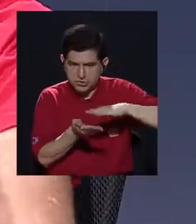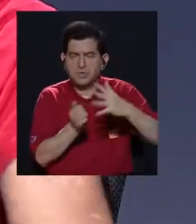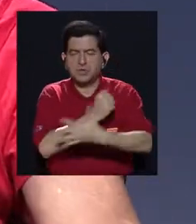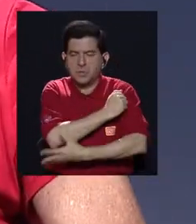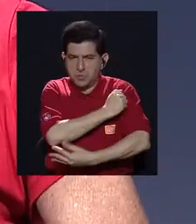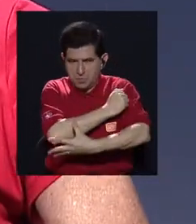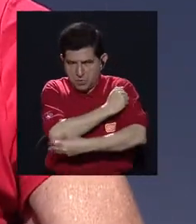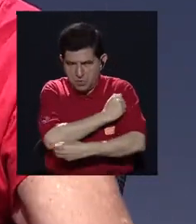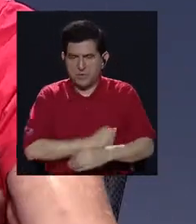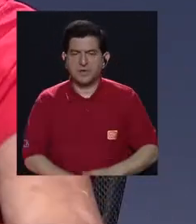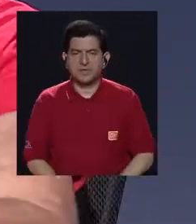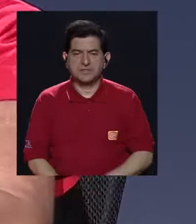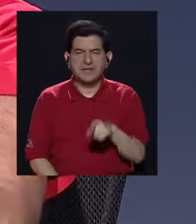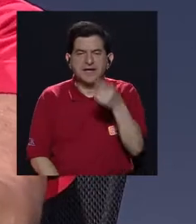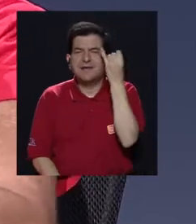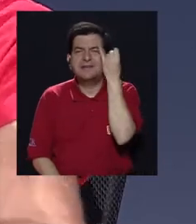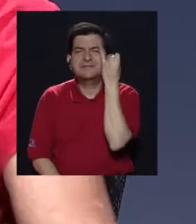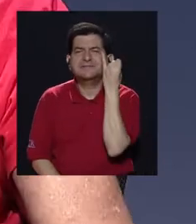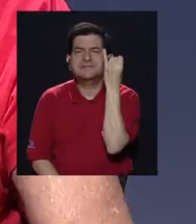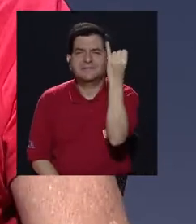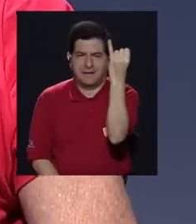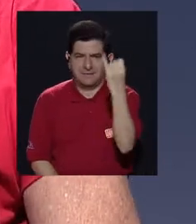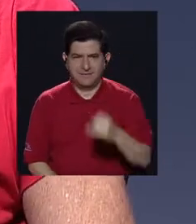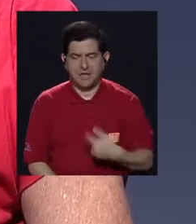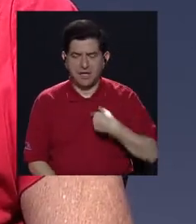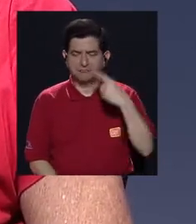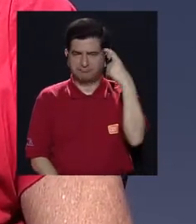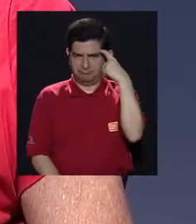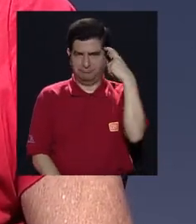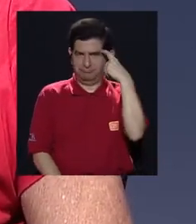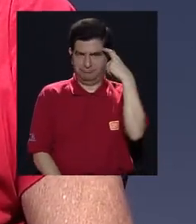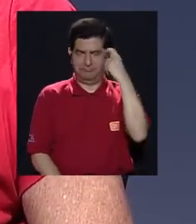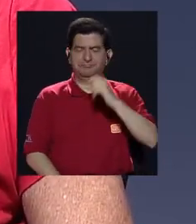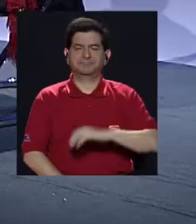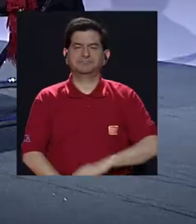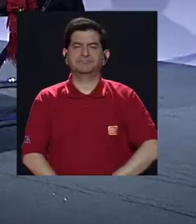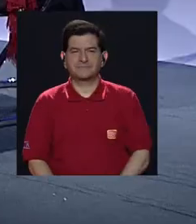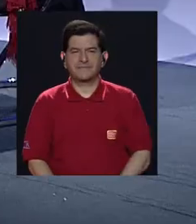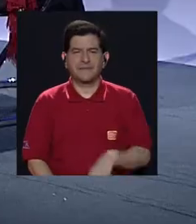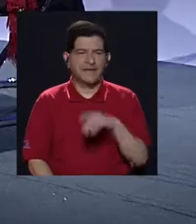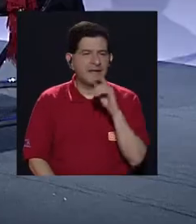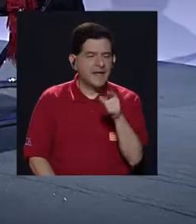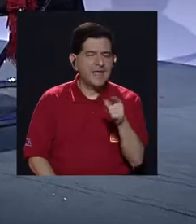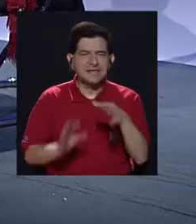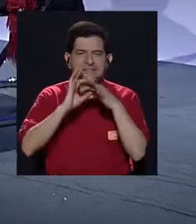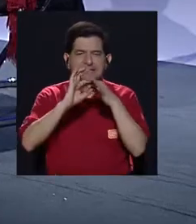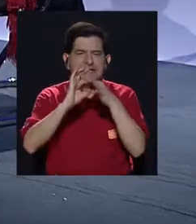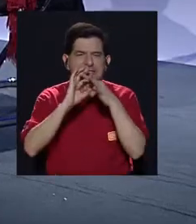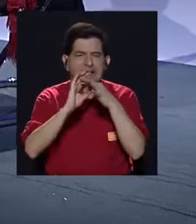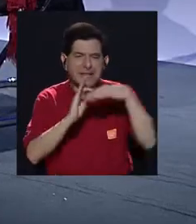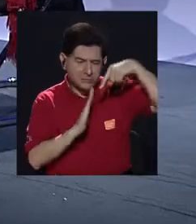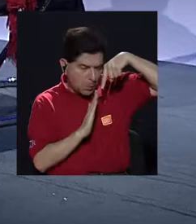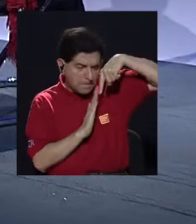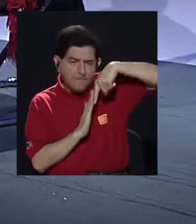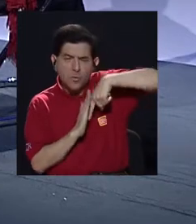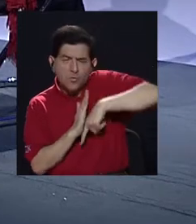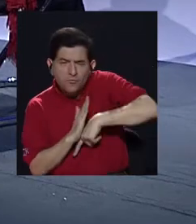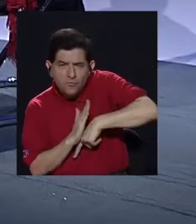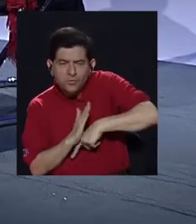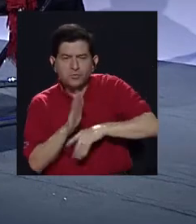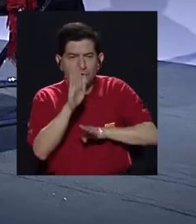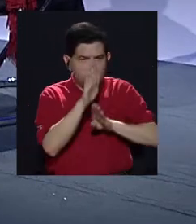pobreza en esa línea es que pienso que en esa relación íntima doña lorena